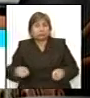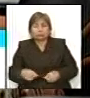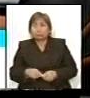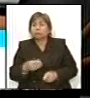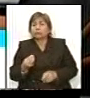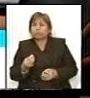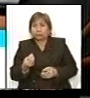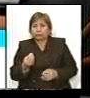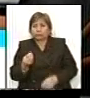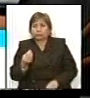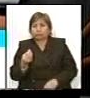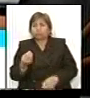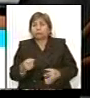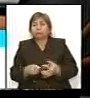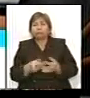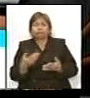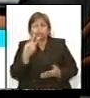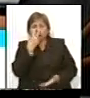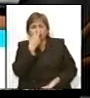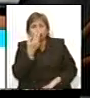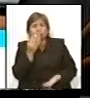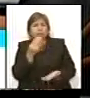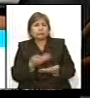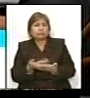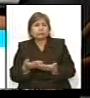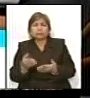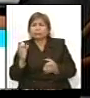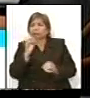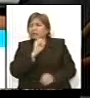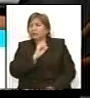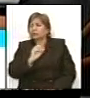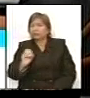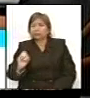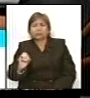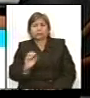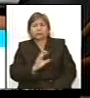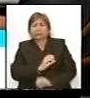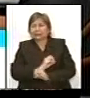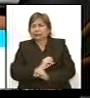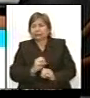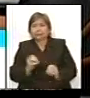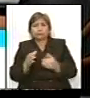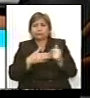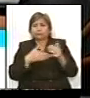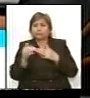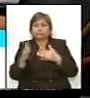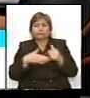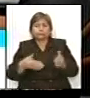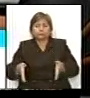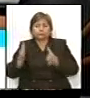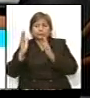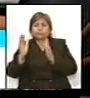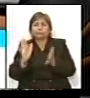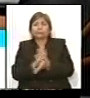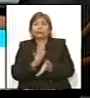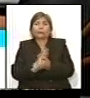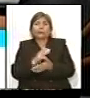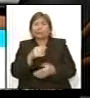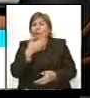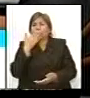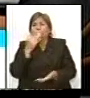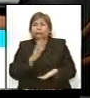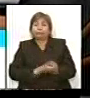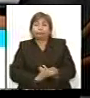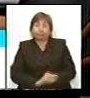parte, obviamente, de generar nuevamente de cero el proceso de saneamiento, no solamente la parte física legal, sino la parte técnica,